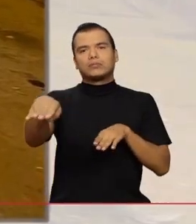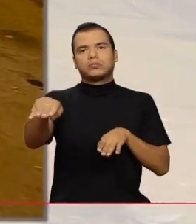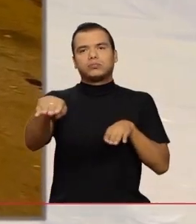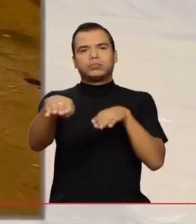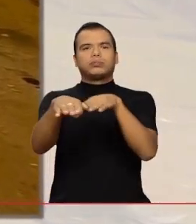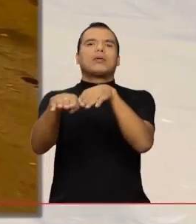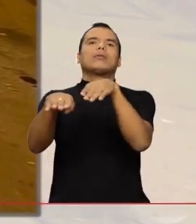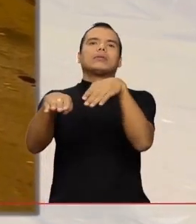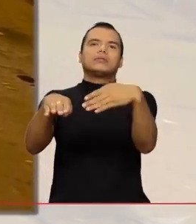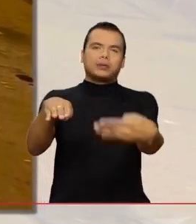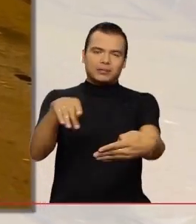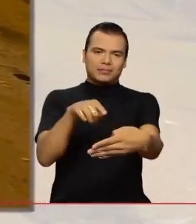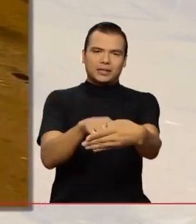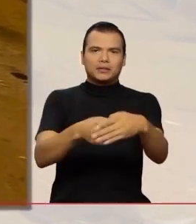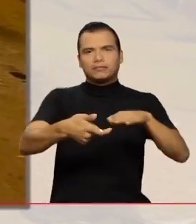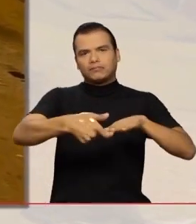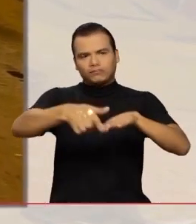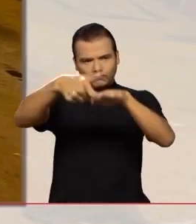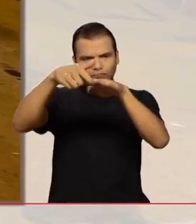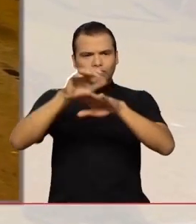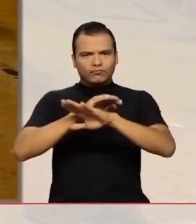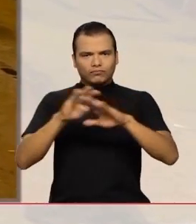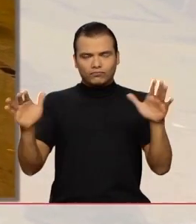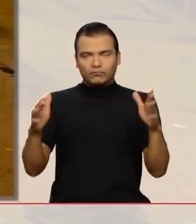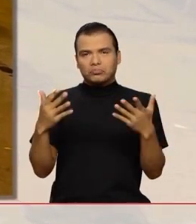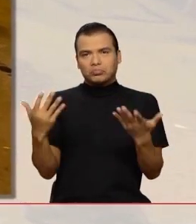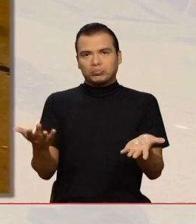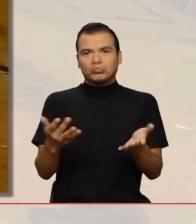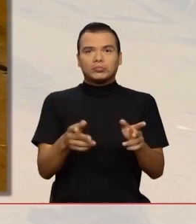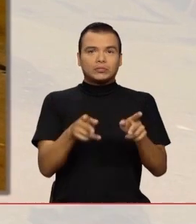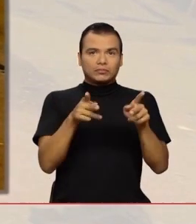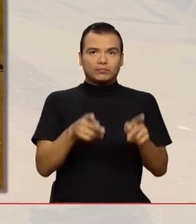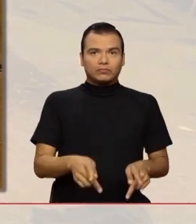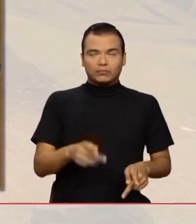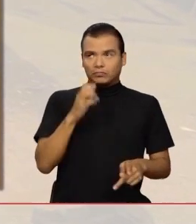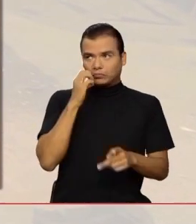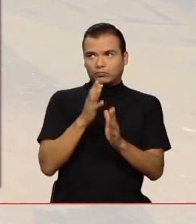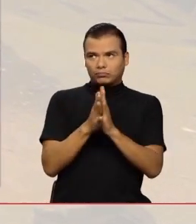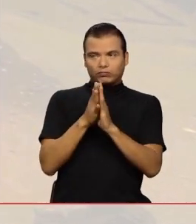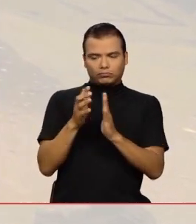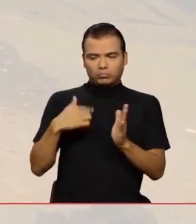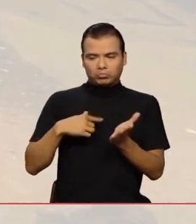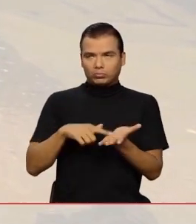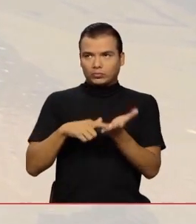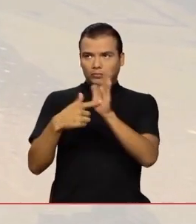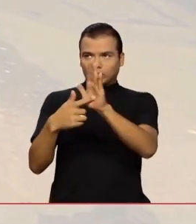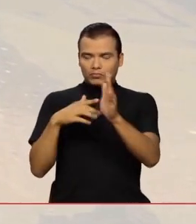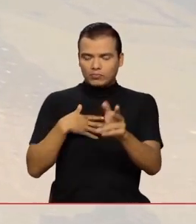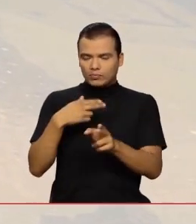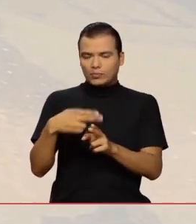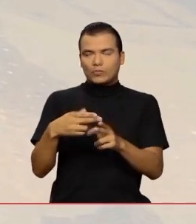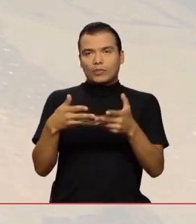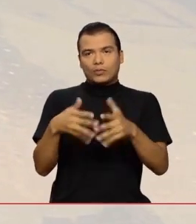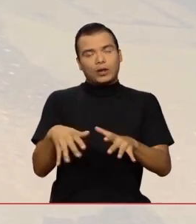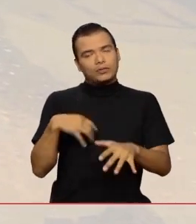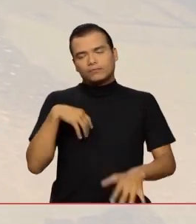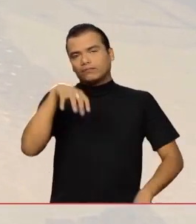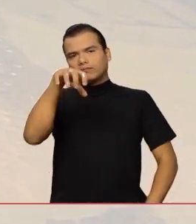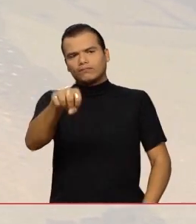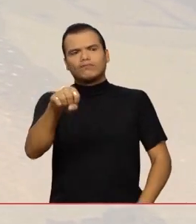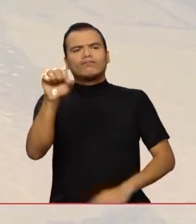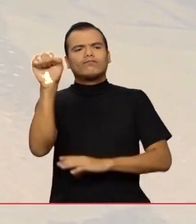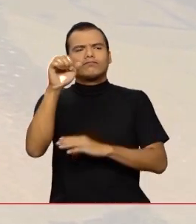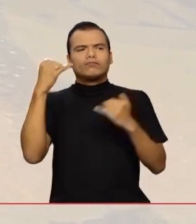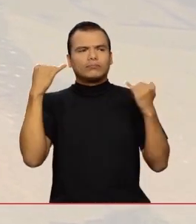identificarse v y repito motivo por el cual las autoridades procedieron en este evento Asimismo queremos informarle a la ciudadanía que Durante este fin de semana